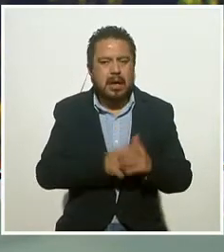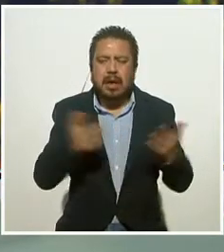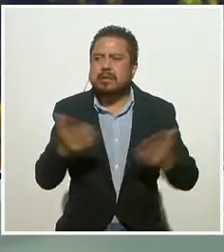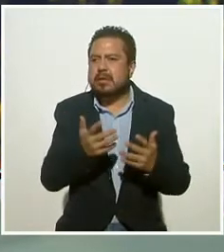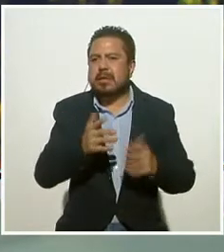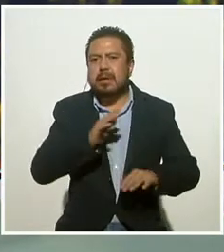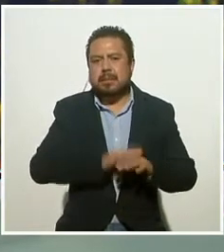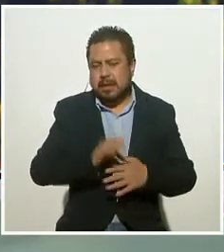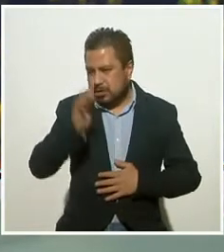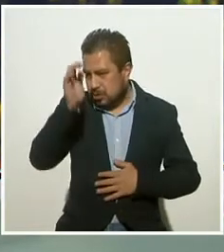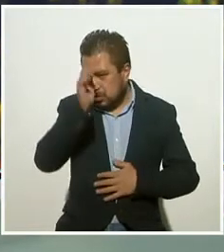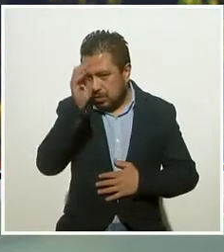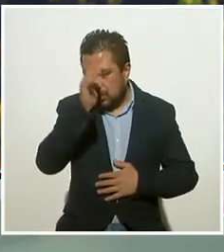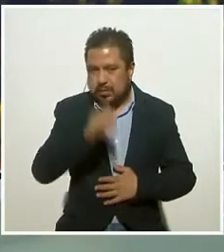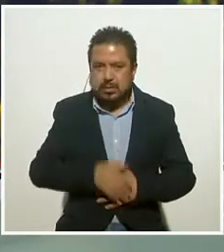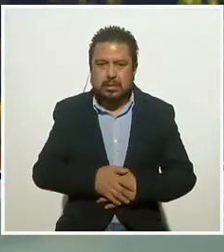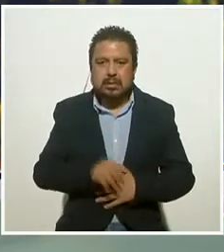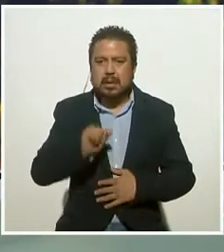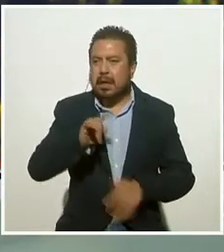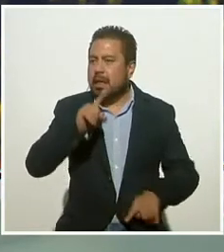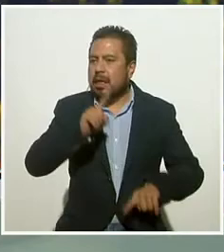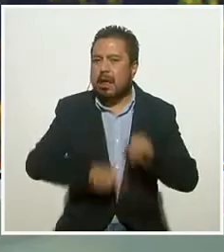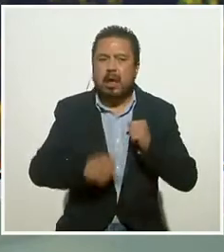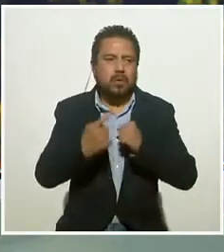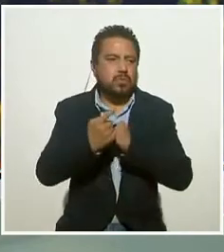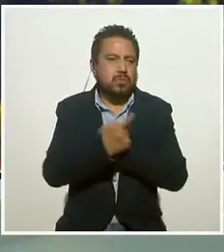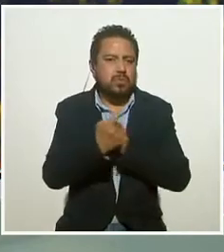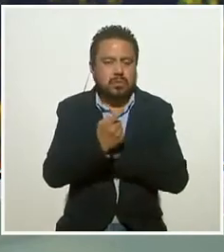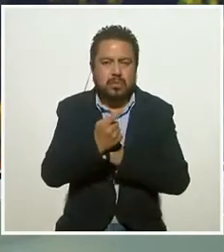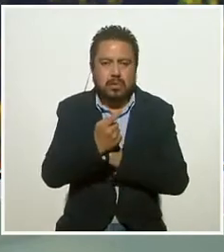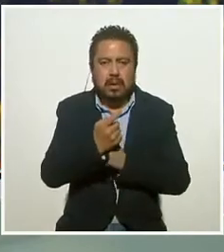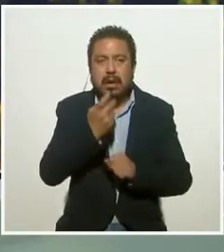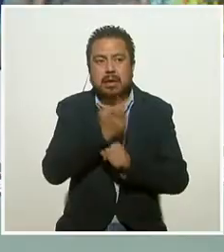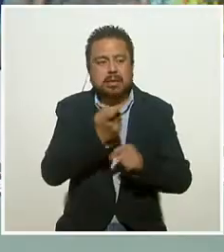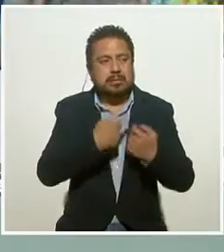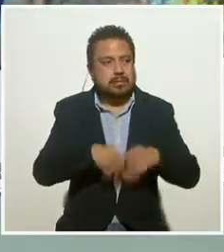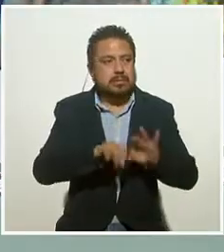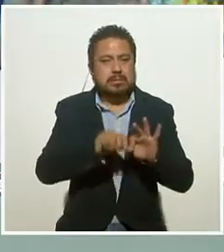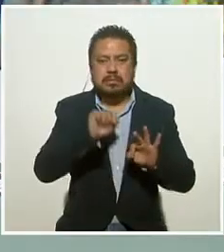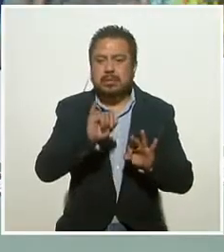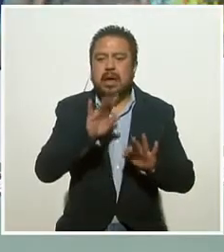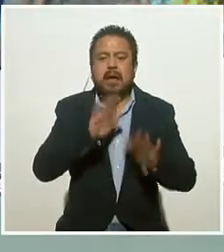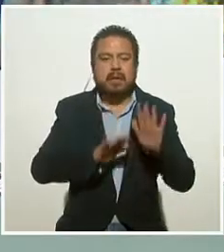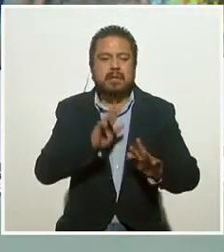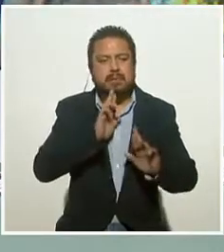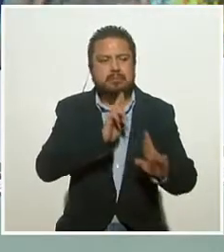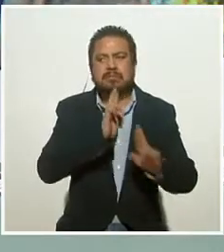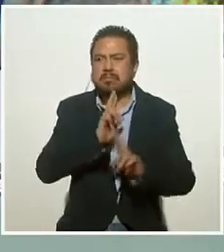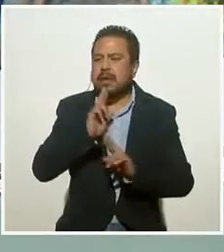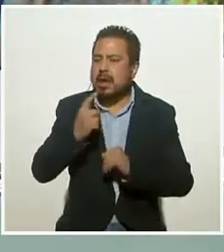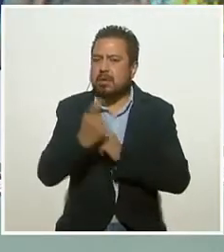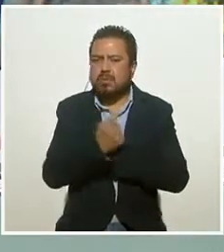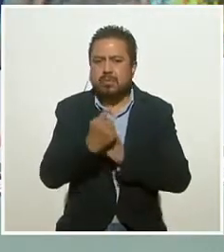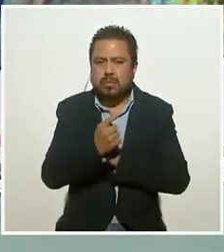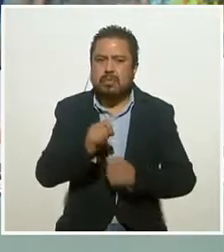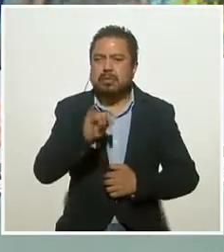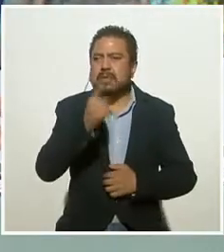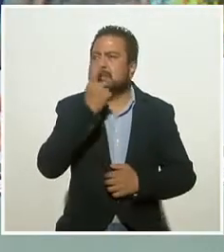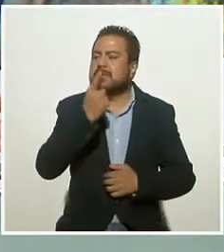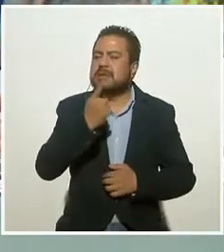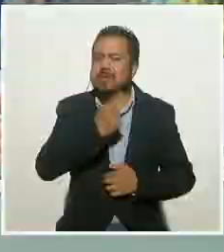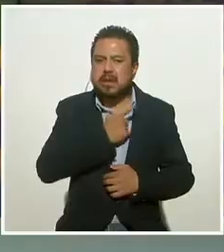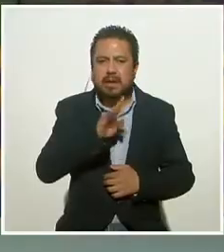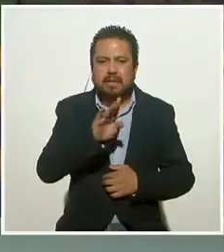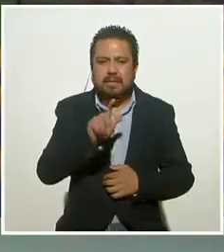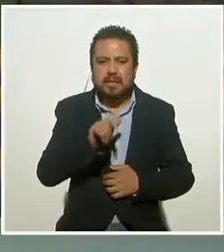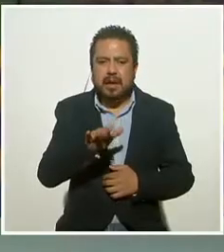manera consciente. Sí, dejo de hacerlo automático, que eso es bien Exactamente. importante, ¿no? Porque a veces las respuestas son automáticas. Sí, nos dice